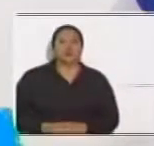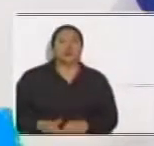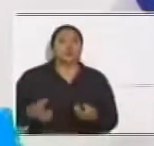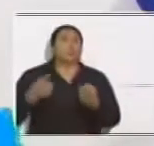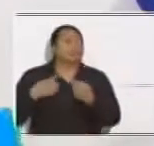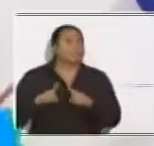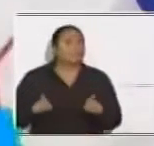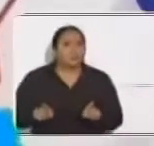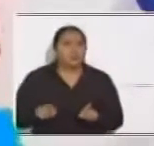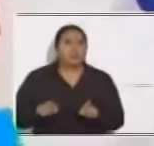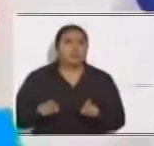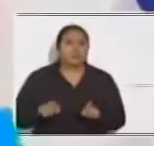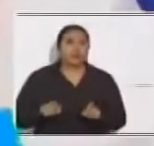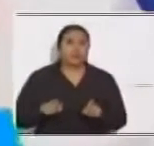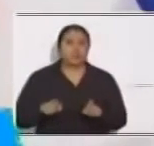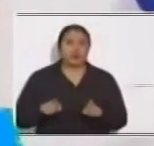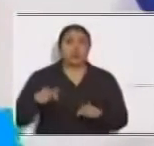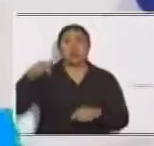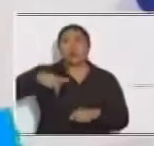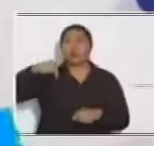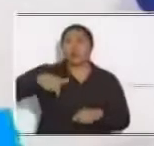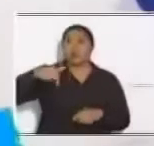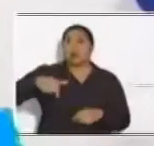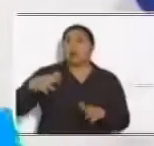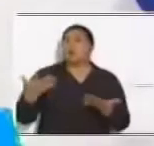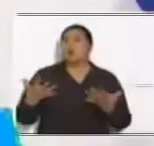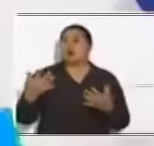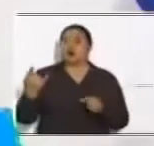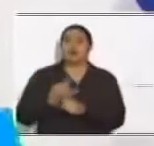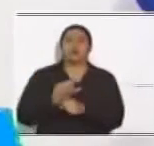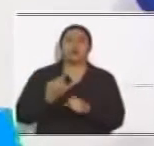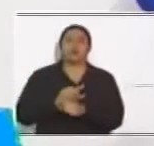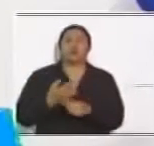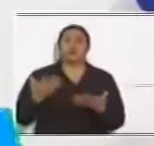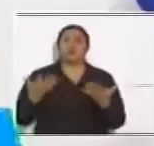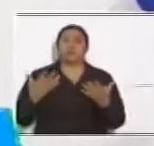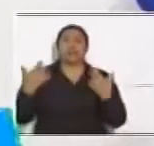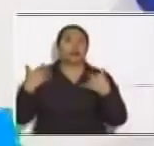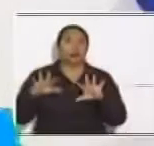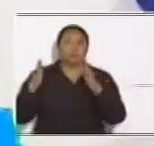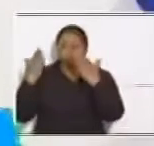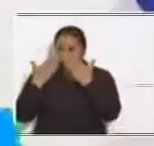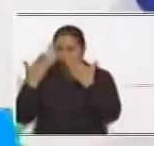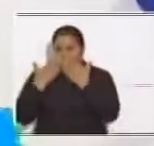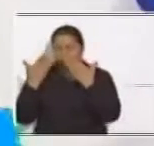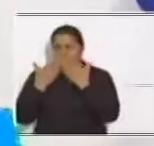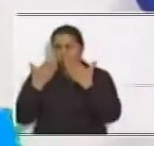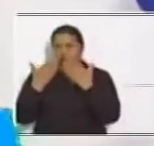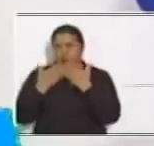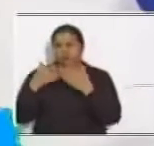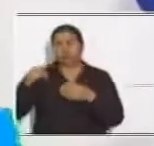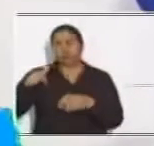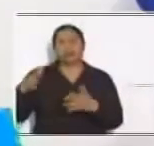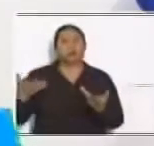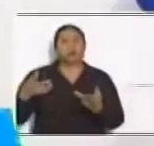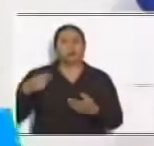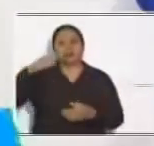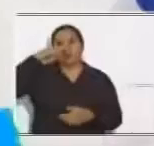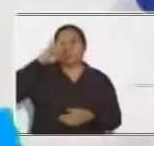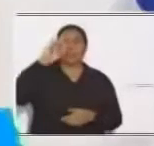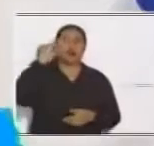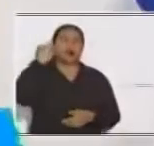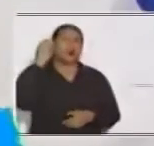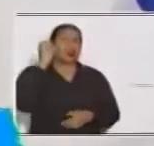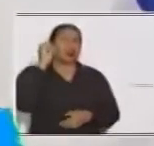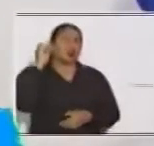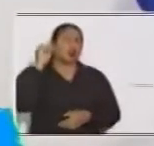Pero en nuestros tiempos lo hemos estudiado que no es un trígono o trígono, sino